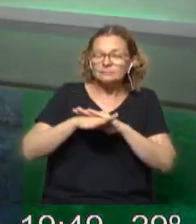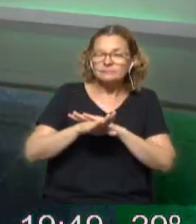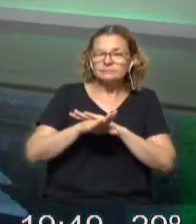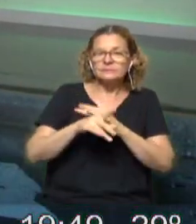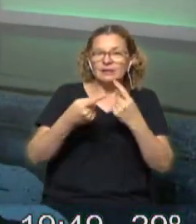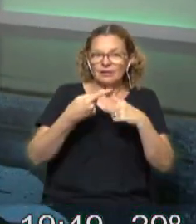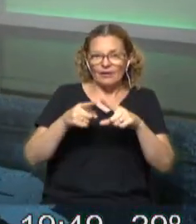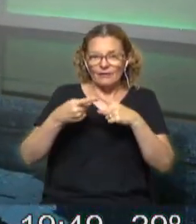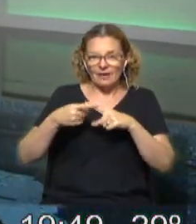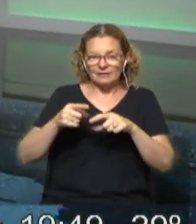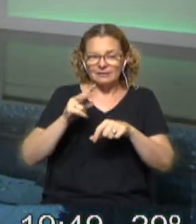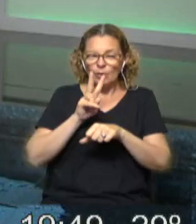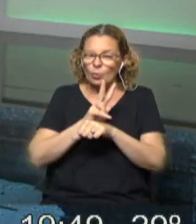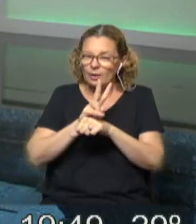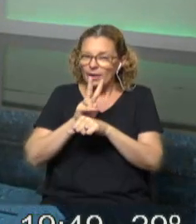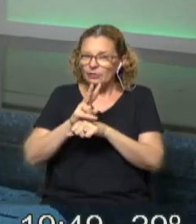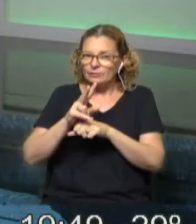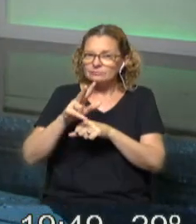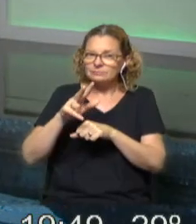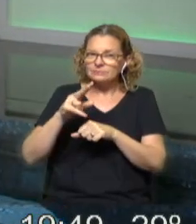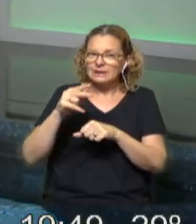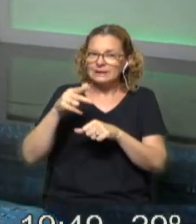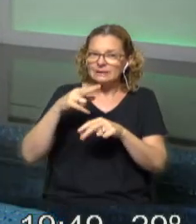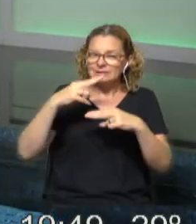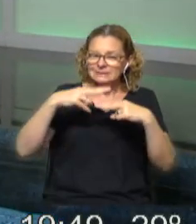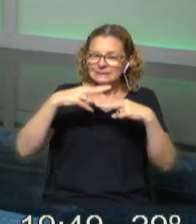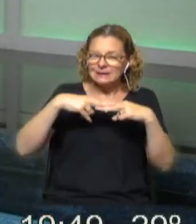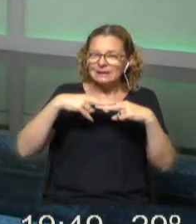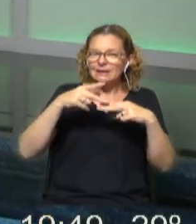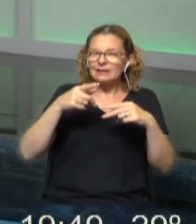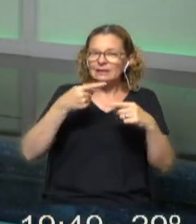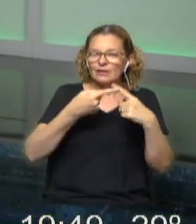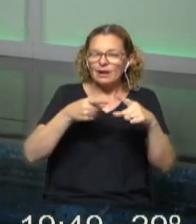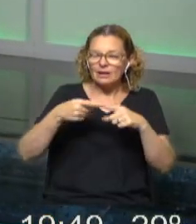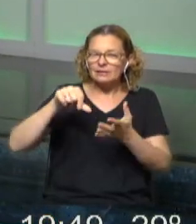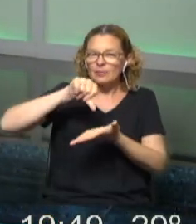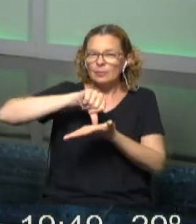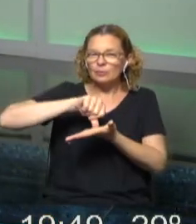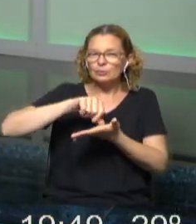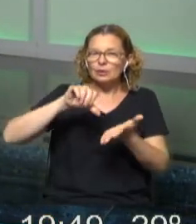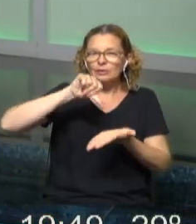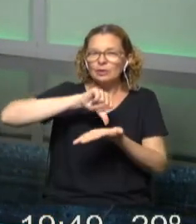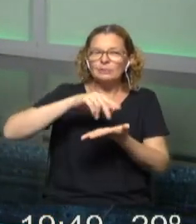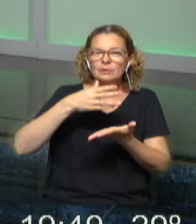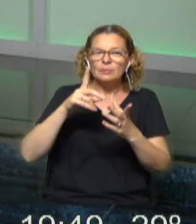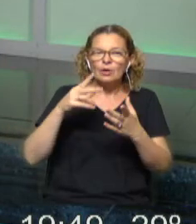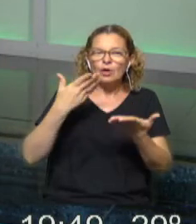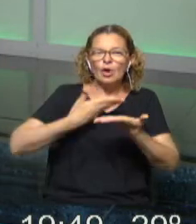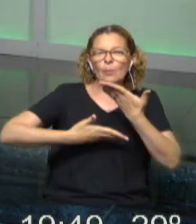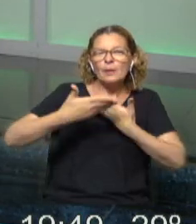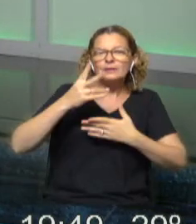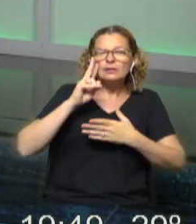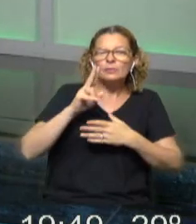de dispositivos de fiscalización electrónica en diferentes puntos de la ciudad. Vamos a estar compartiendo aquí en pantalla lo